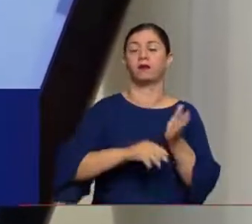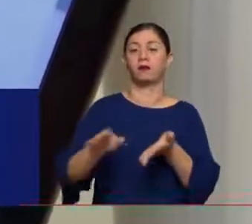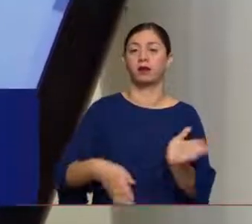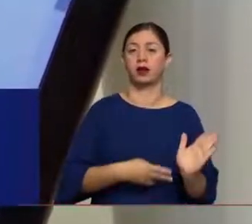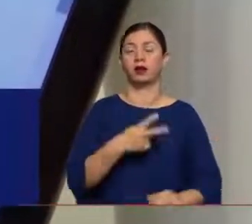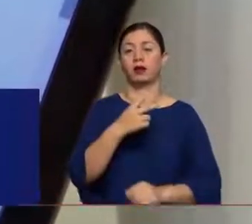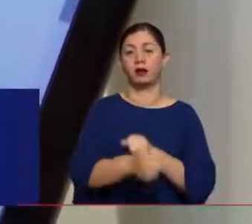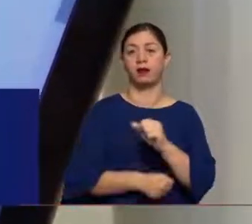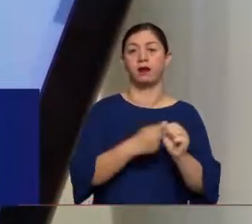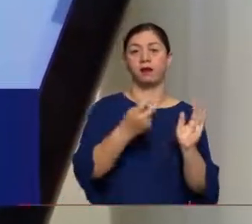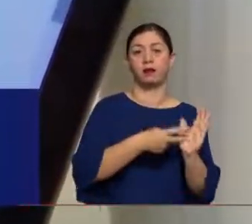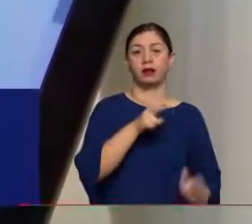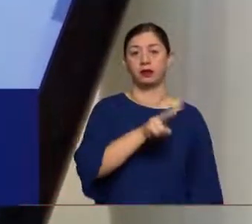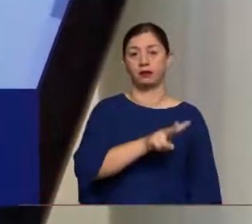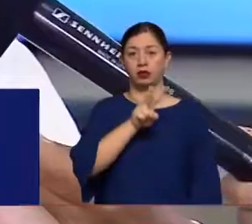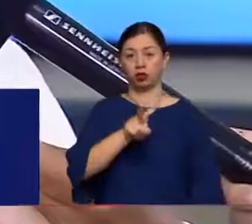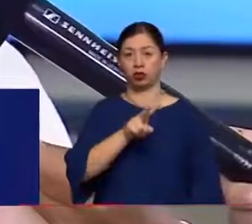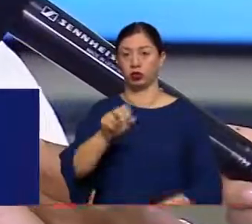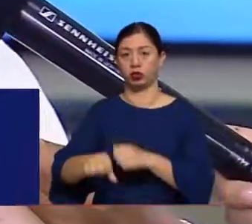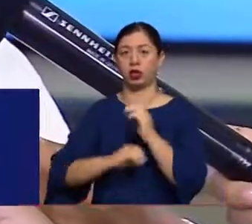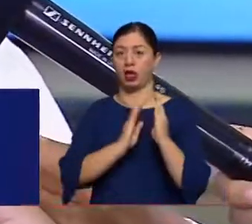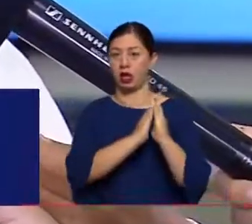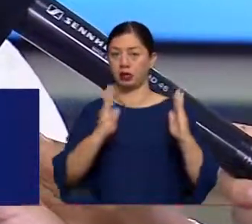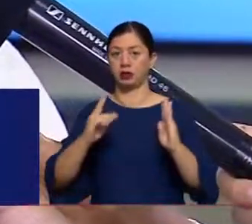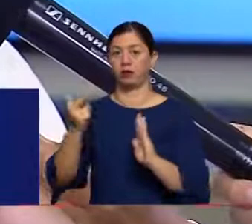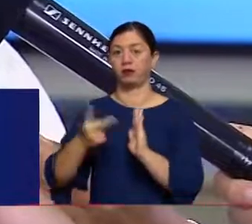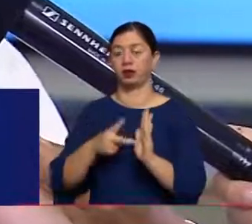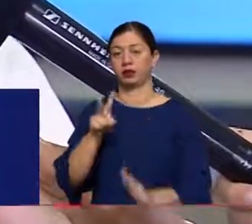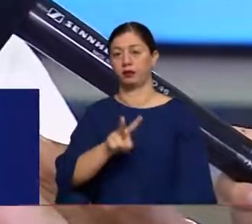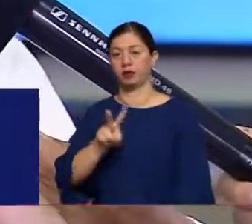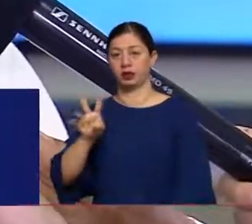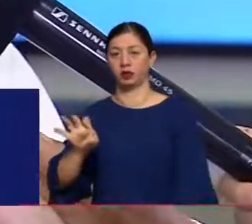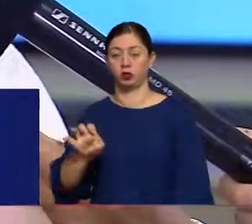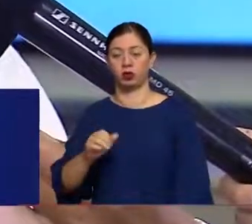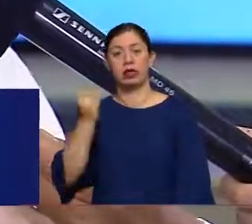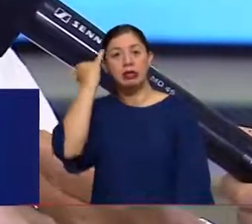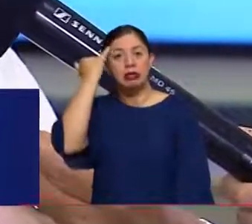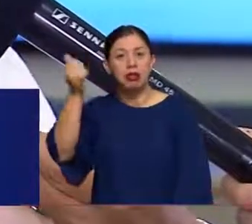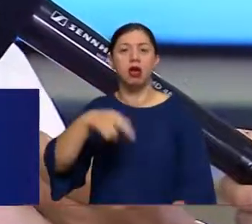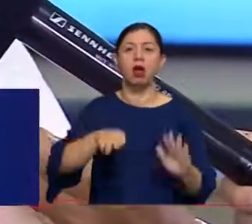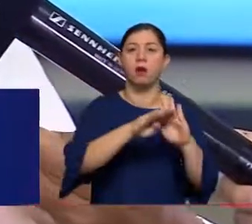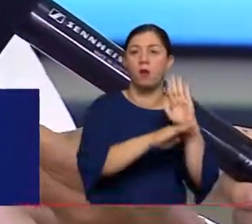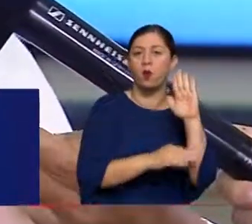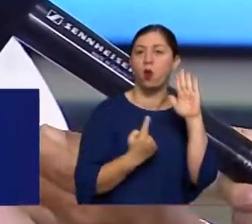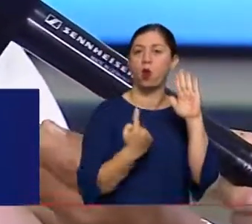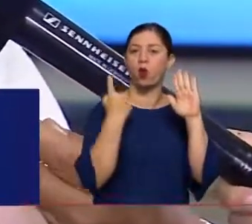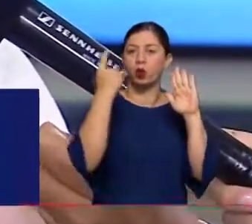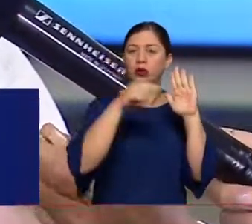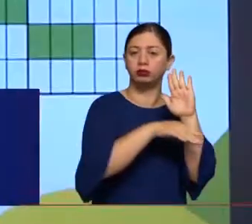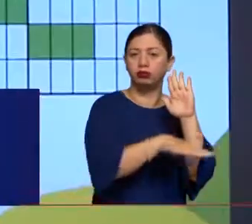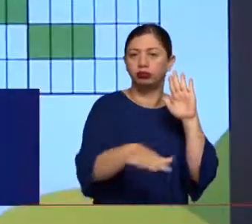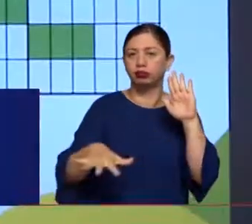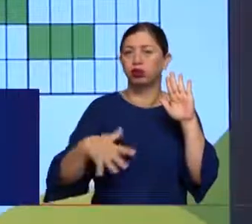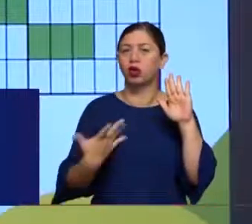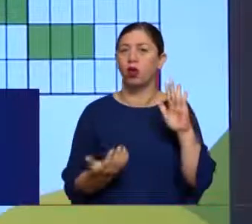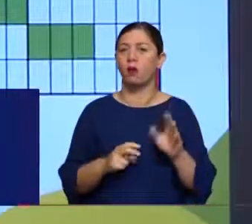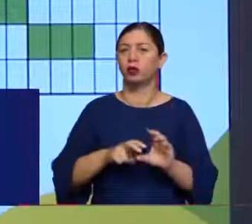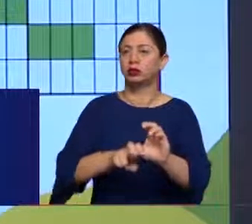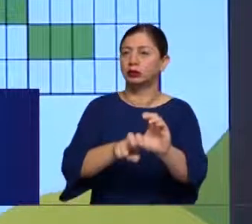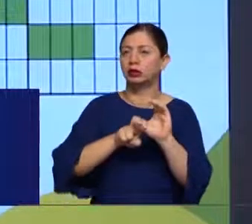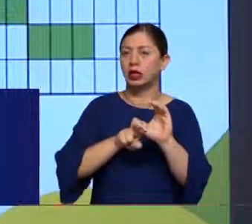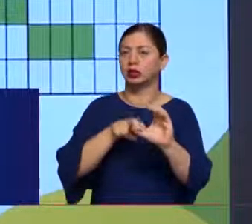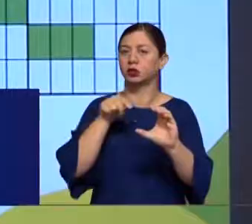2029 que logrará generar y las estrategias las políticas públicas de integración Regional de en temas de transporte